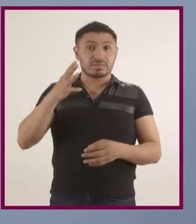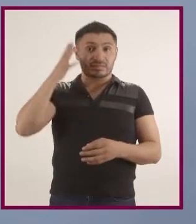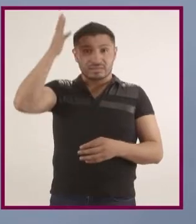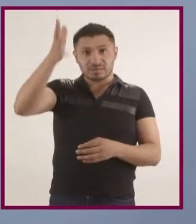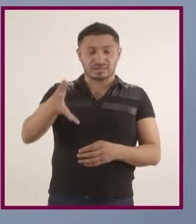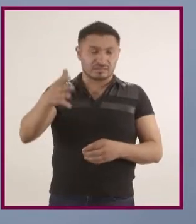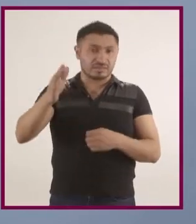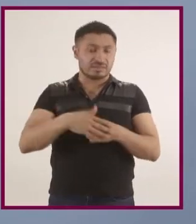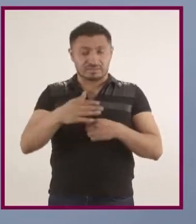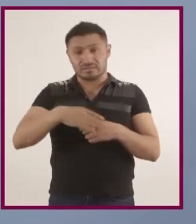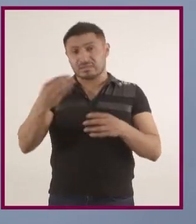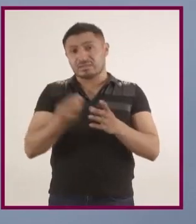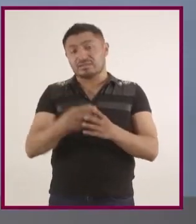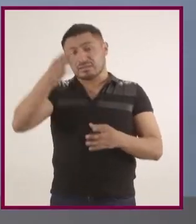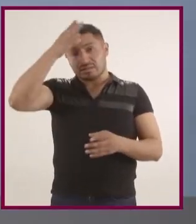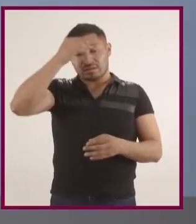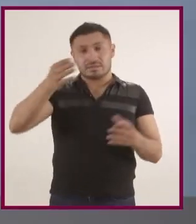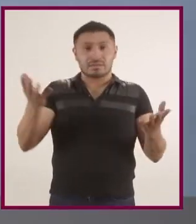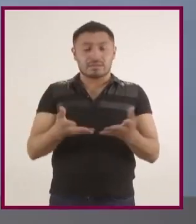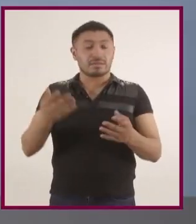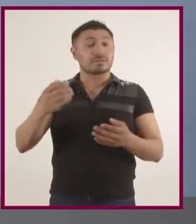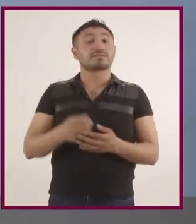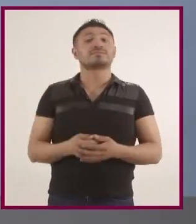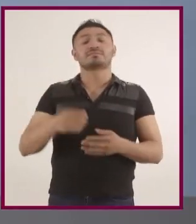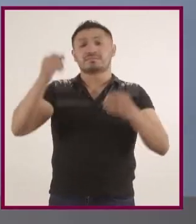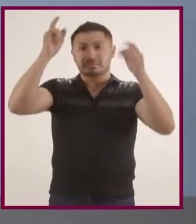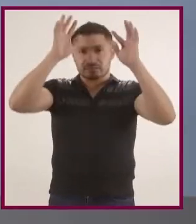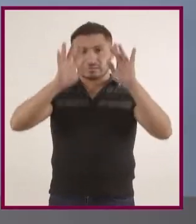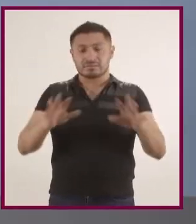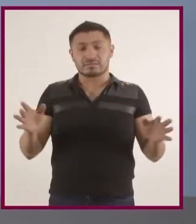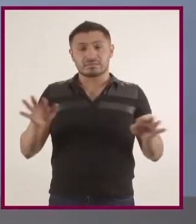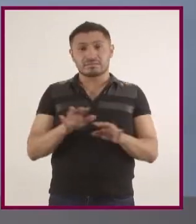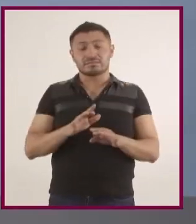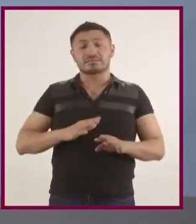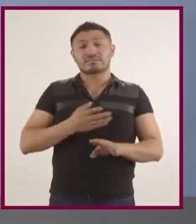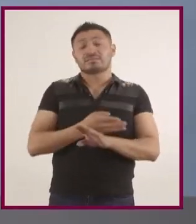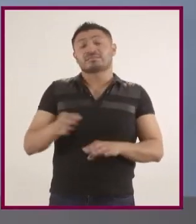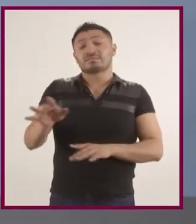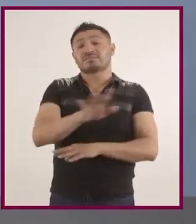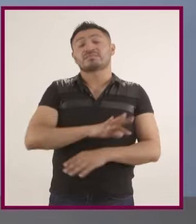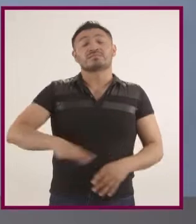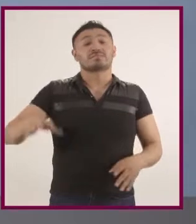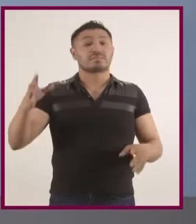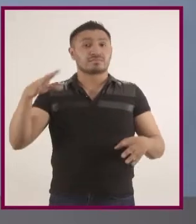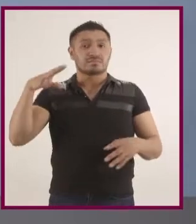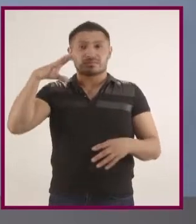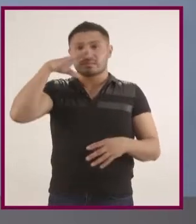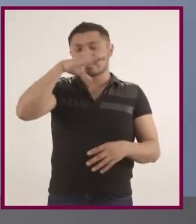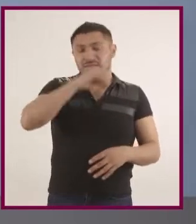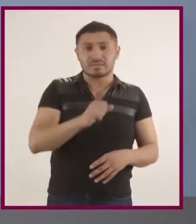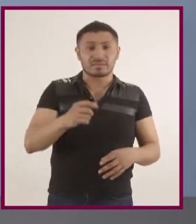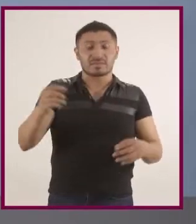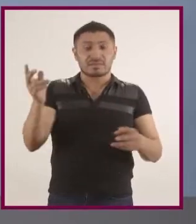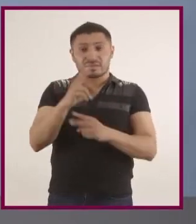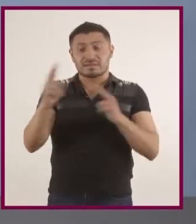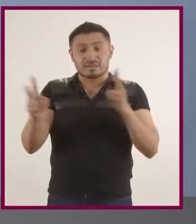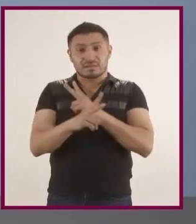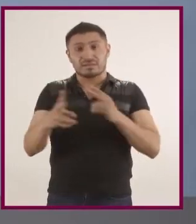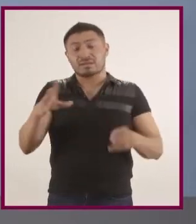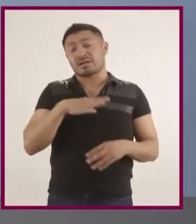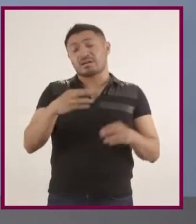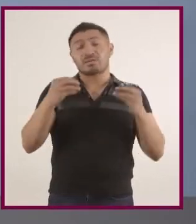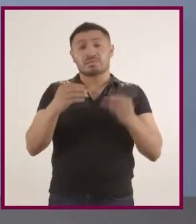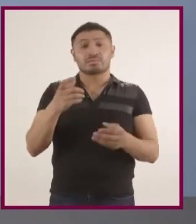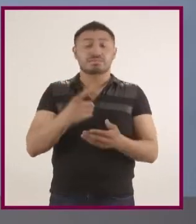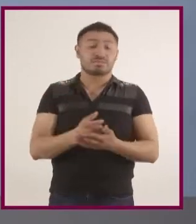programa aprenderemos a fabricar uno en invierno la calefacción del aire representa más del 60% del consumo energético total de